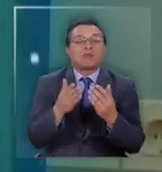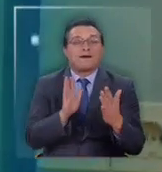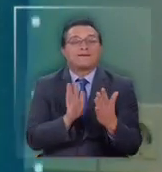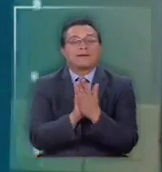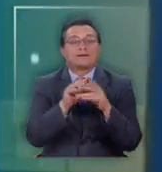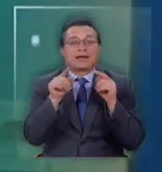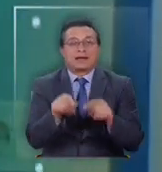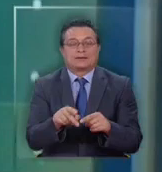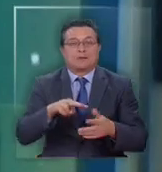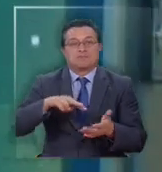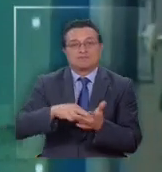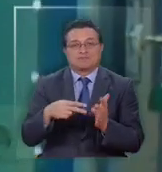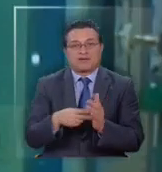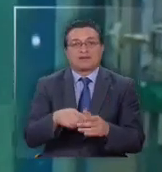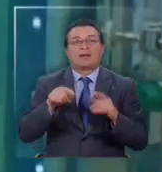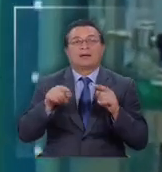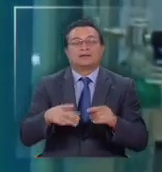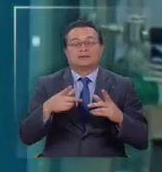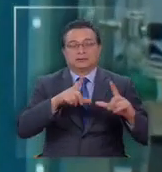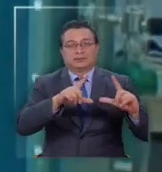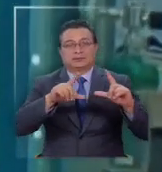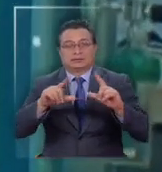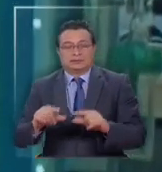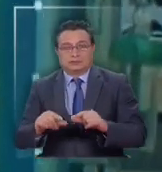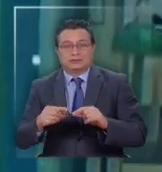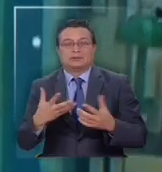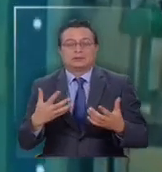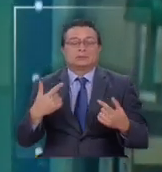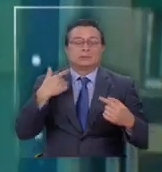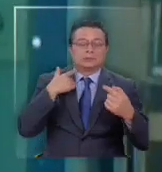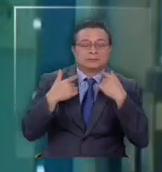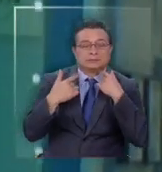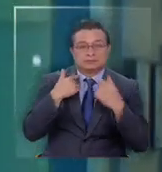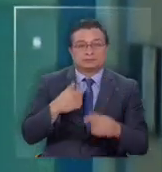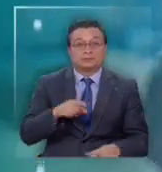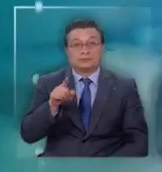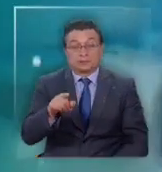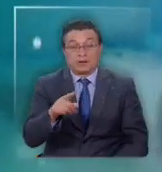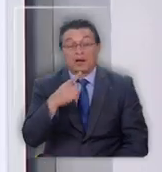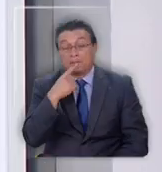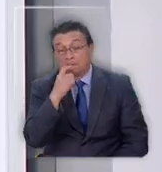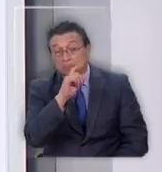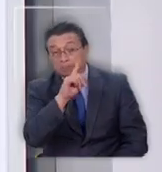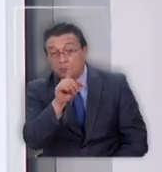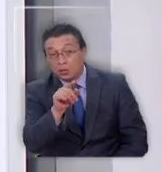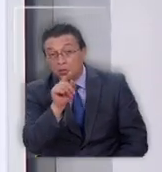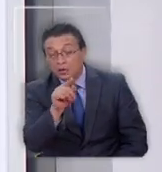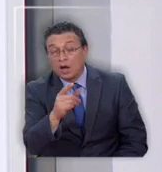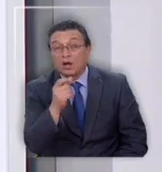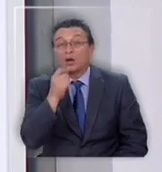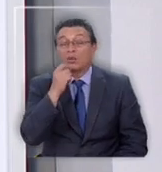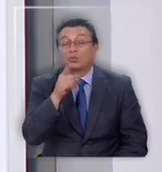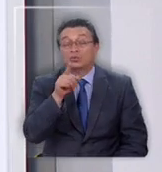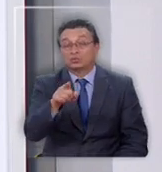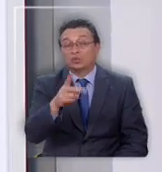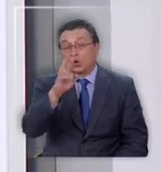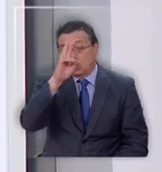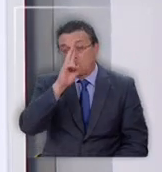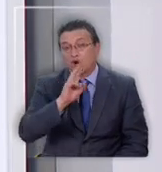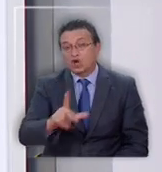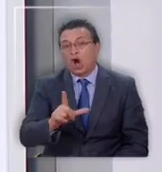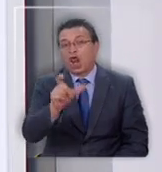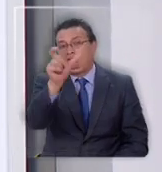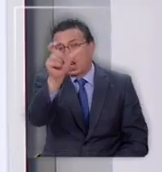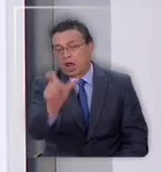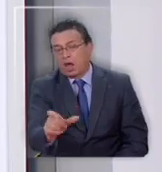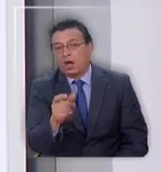pandemia como y prevenir y mitigar sus efectos también quedaría al margen de esta iniciativa cuál es el rol que ustedes quieren tener